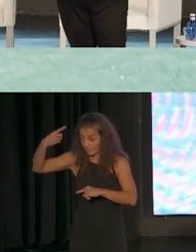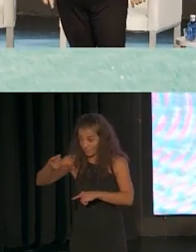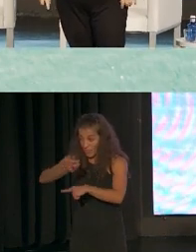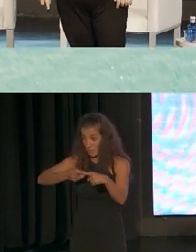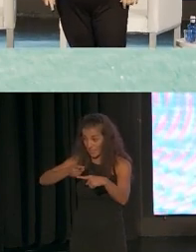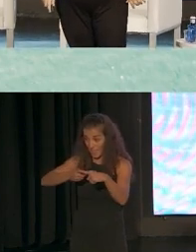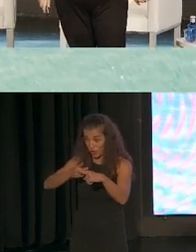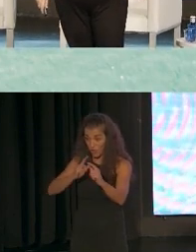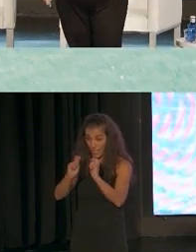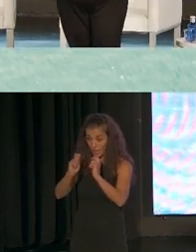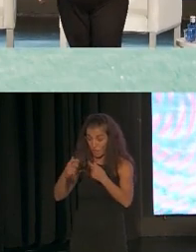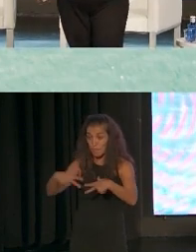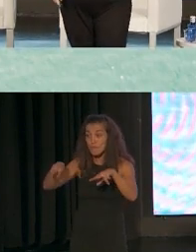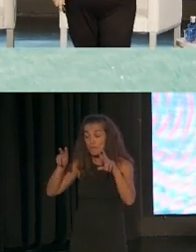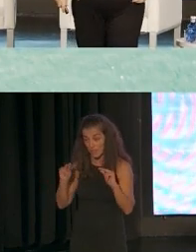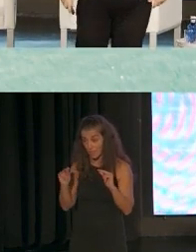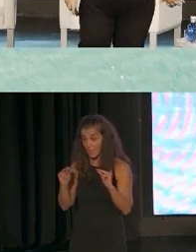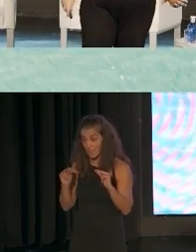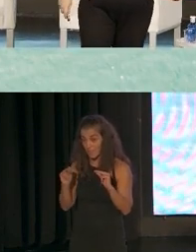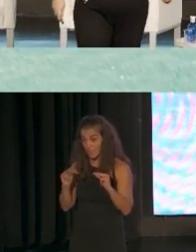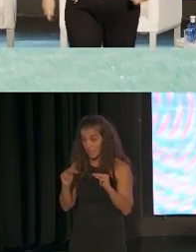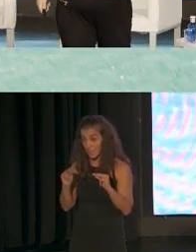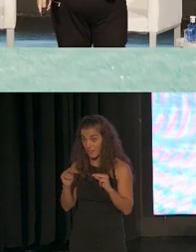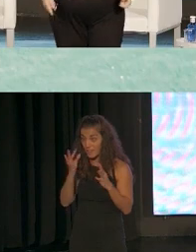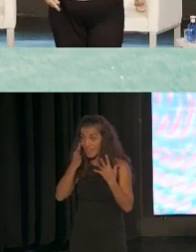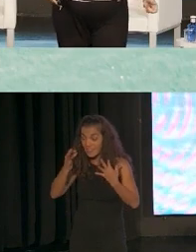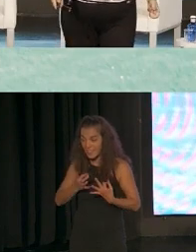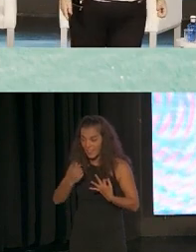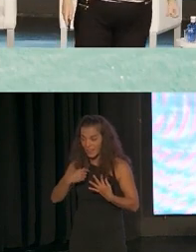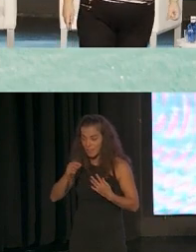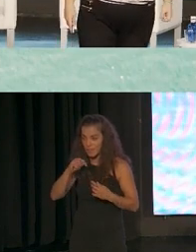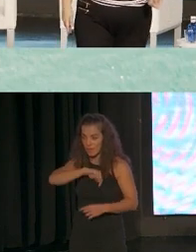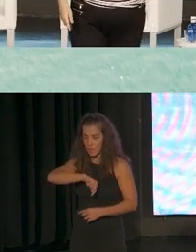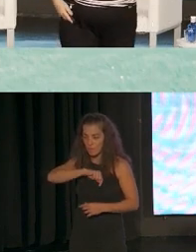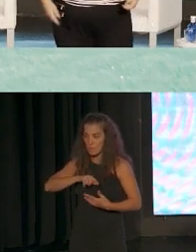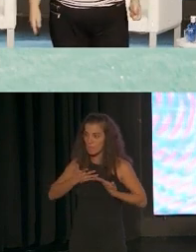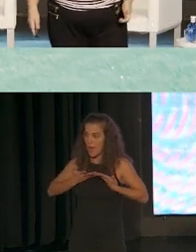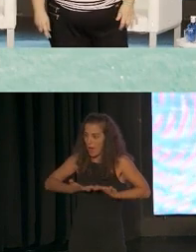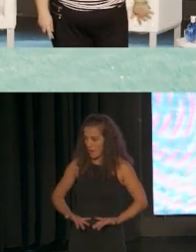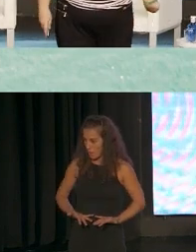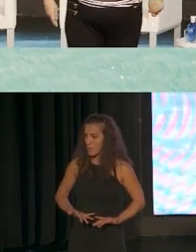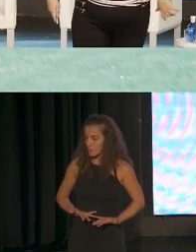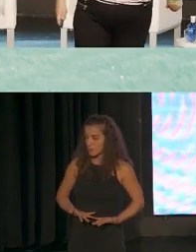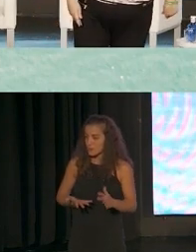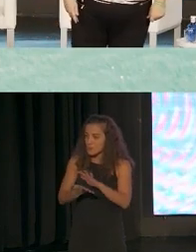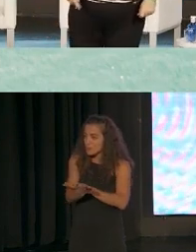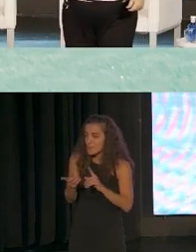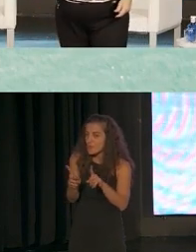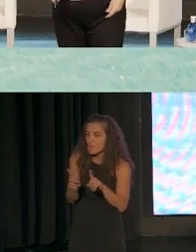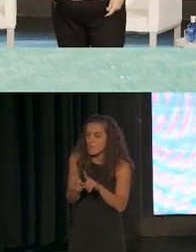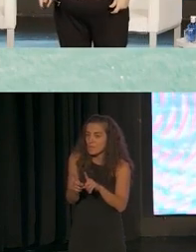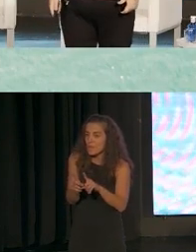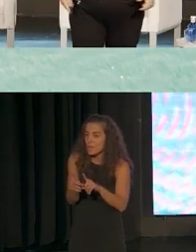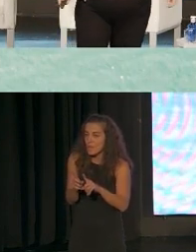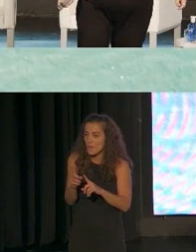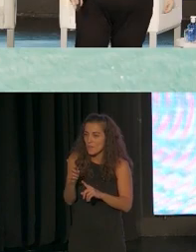cuando la entrevista terminó la verdad es que yo me sentía super a gusto hasta el punto de que desde